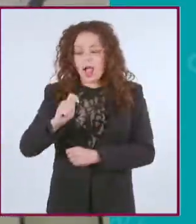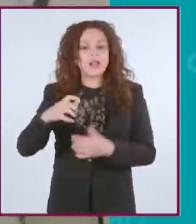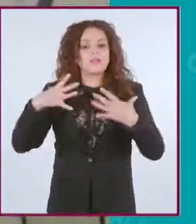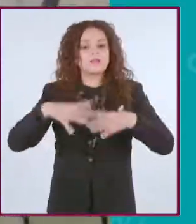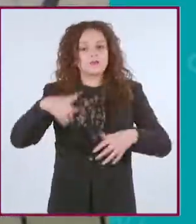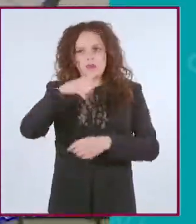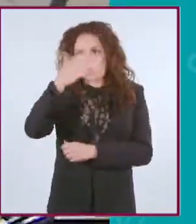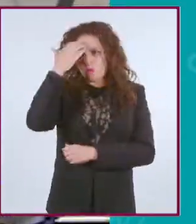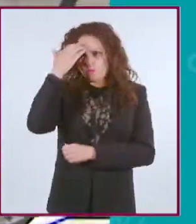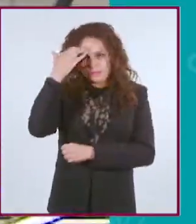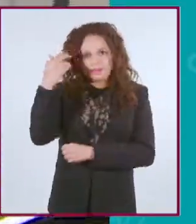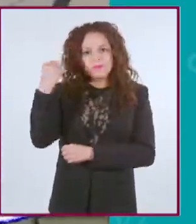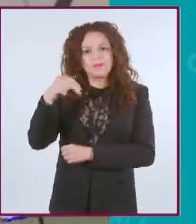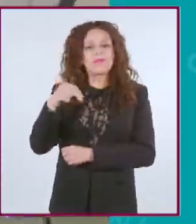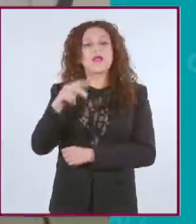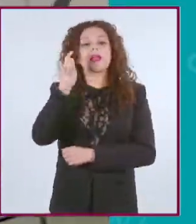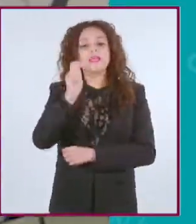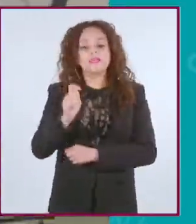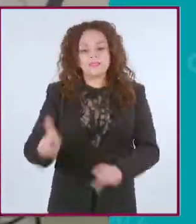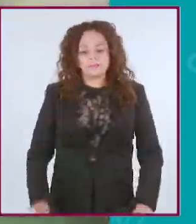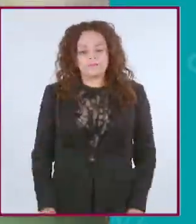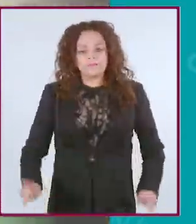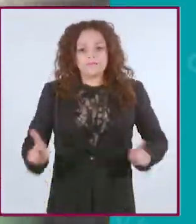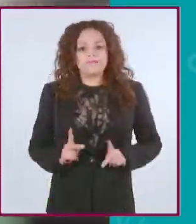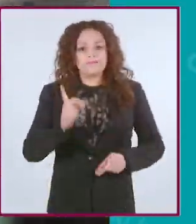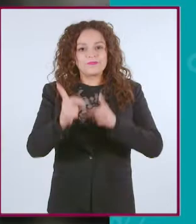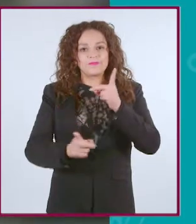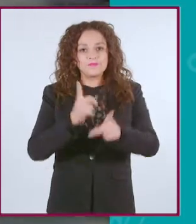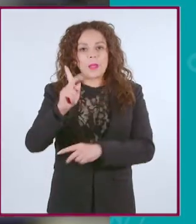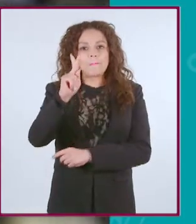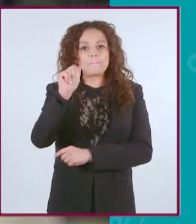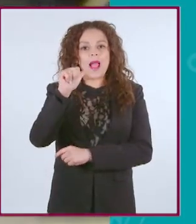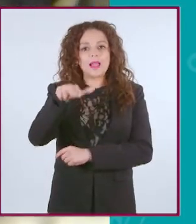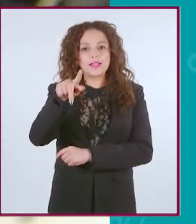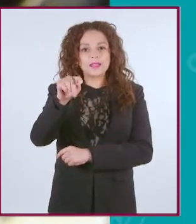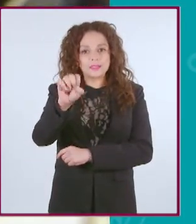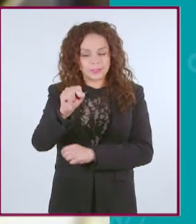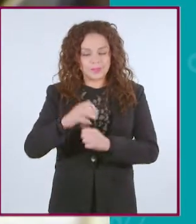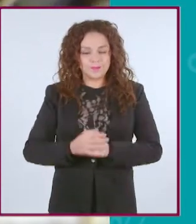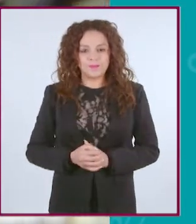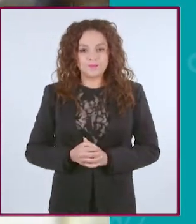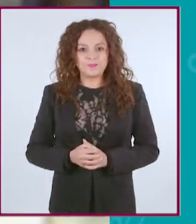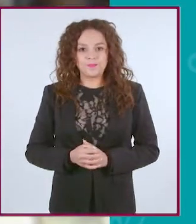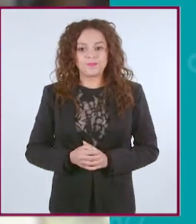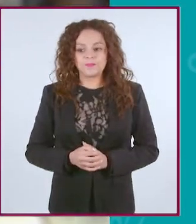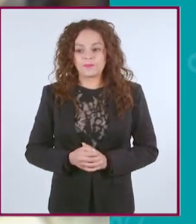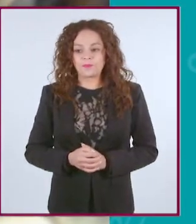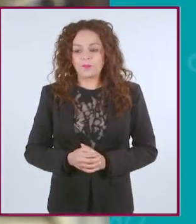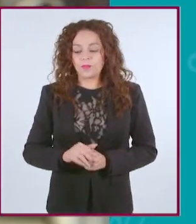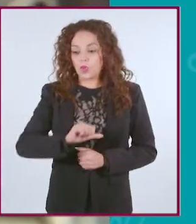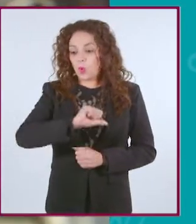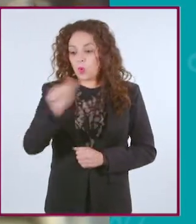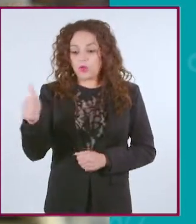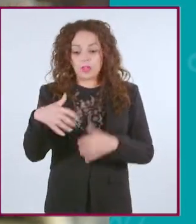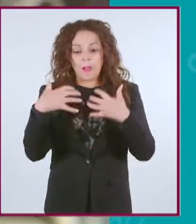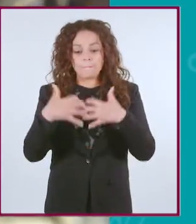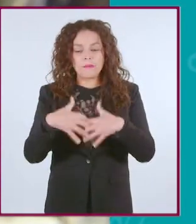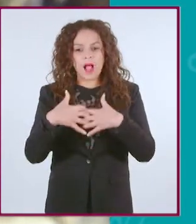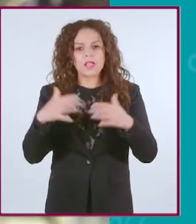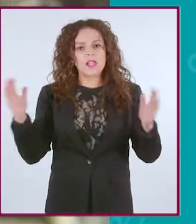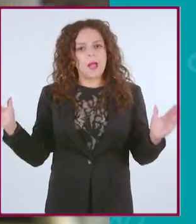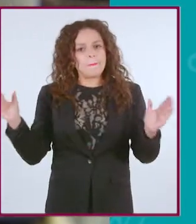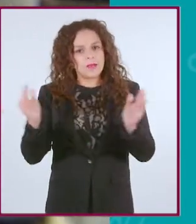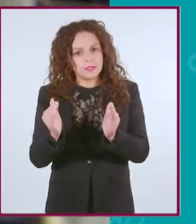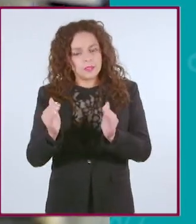como pants. Para los pants. Tenemos la máquina de pequeño diámetro, que